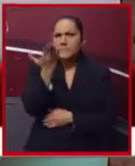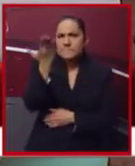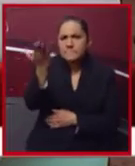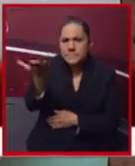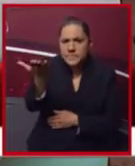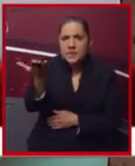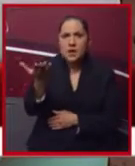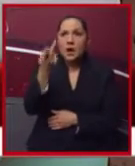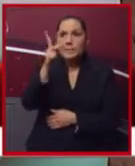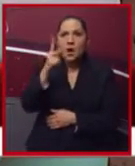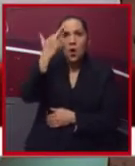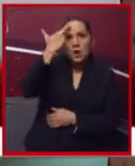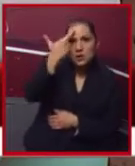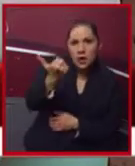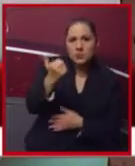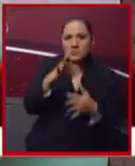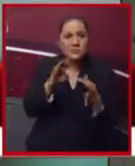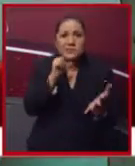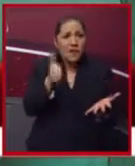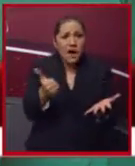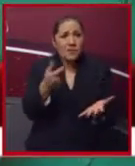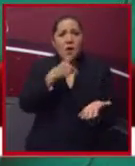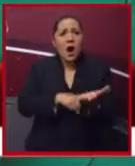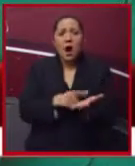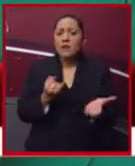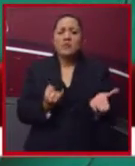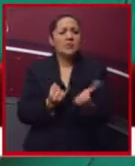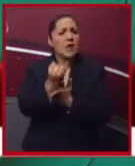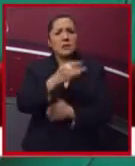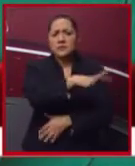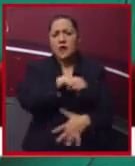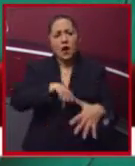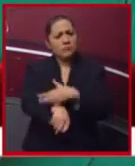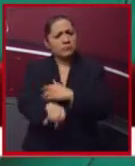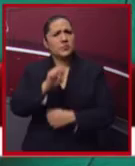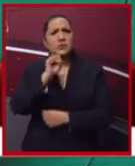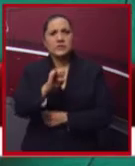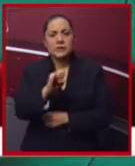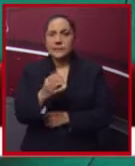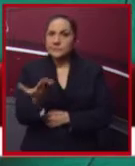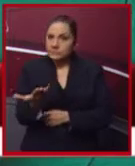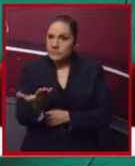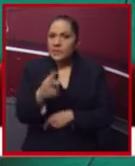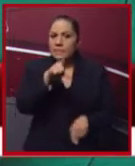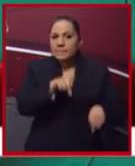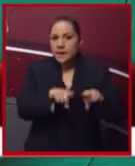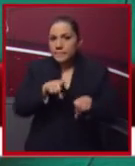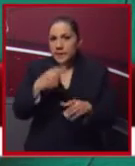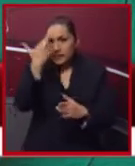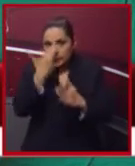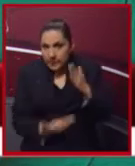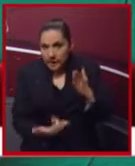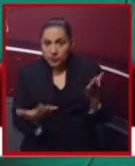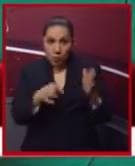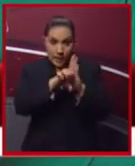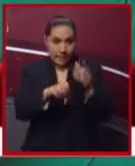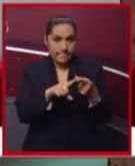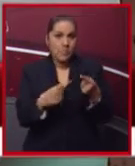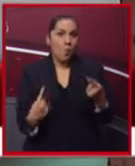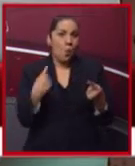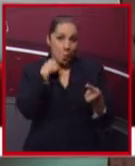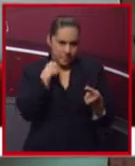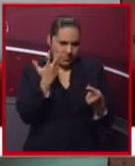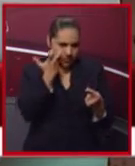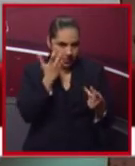necesidad de justificar su necesidad y racionalidad en cada caso, y aplica para ciertos delitos como homicidio doloso,